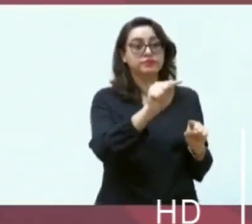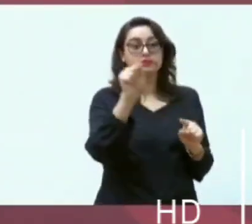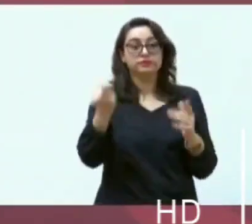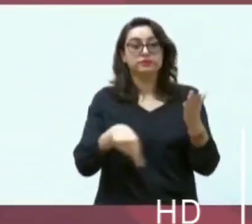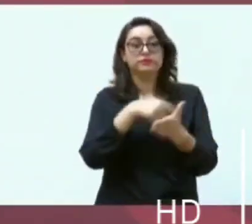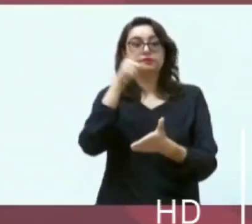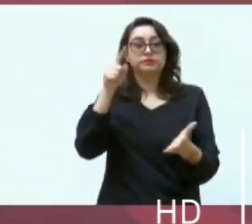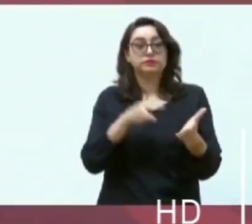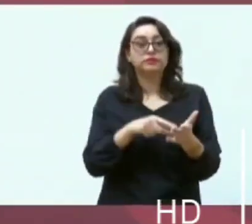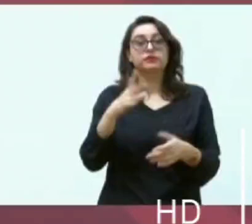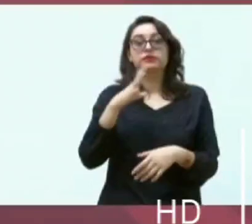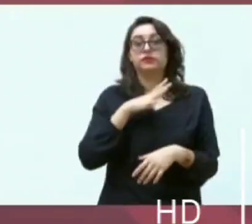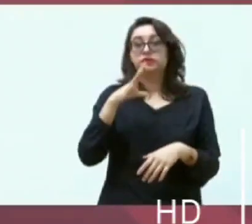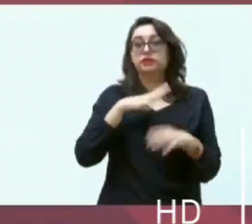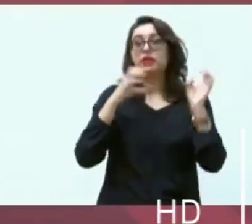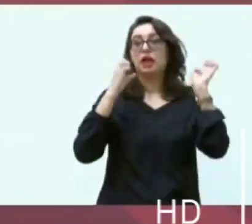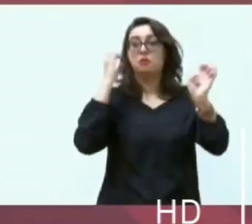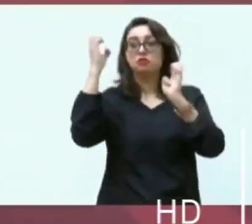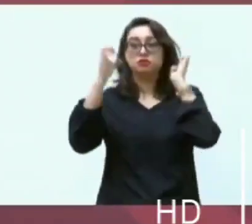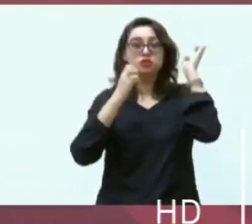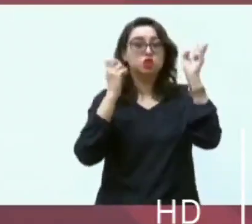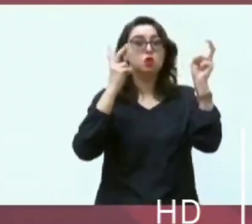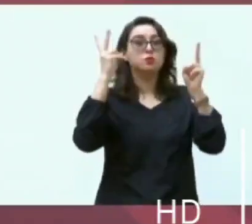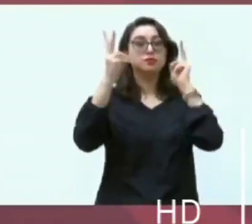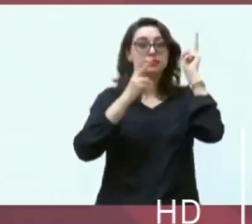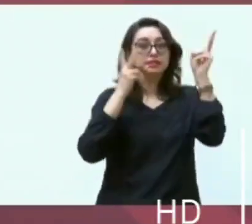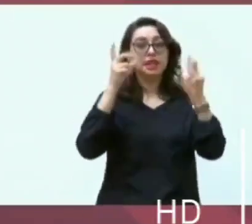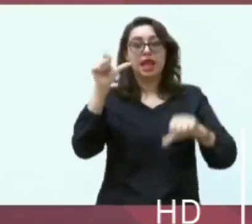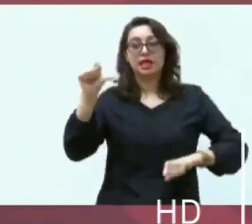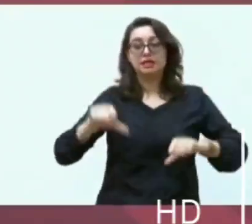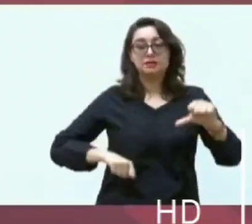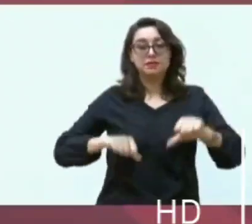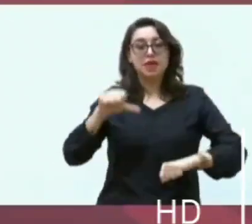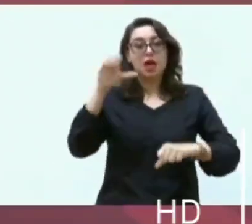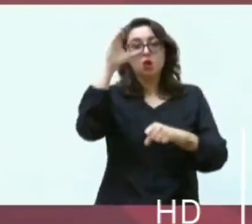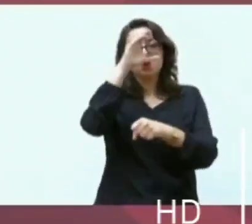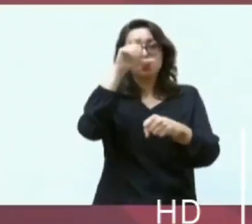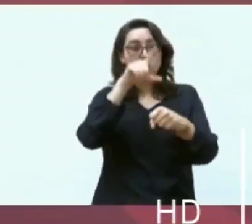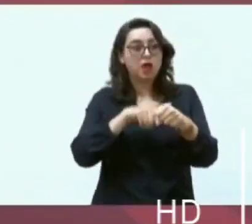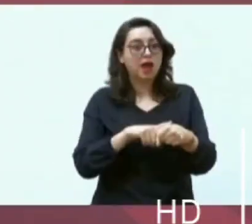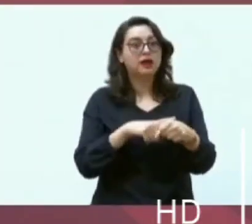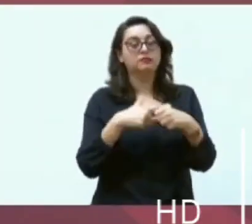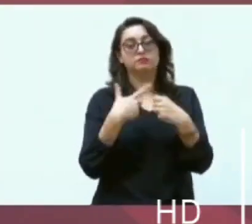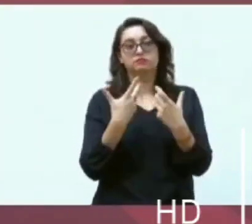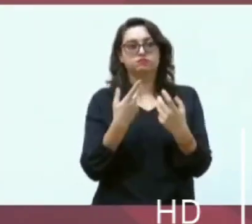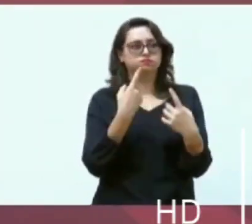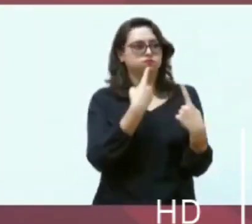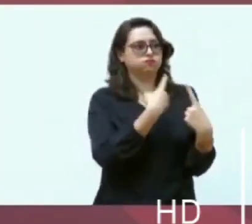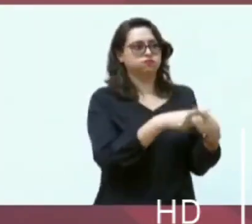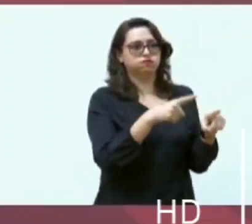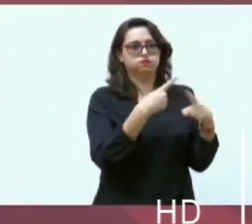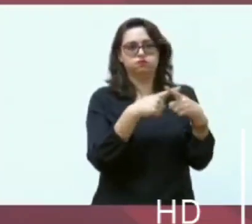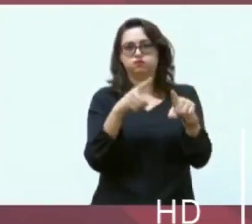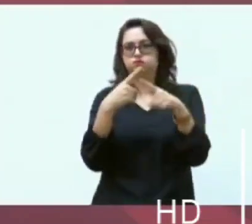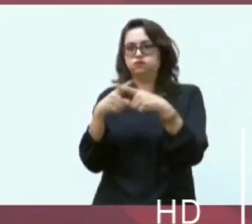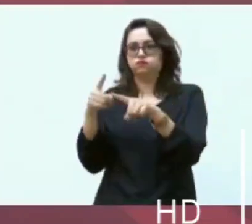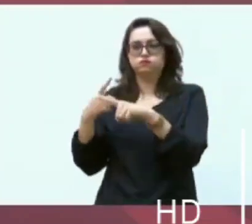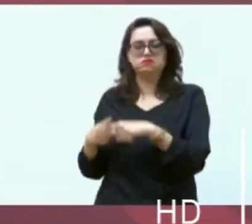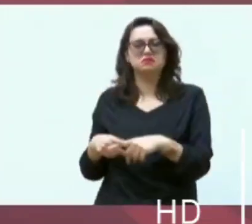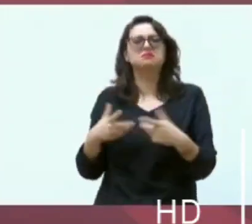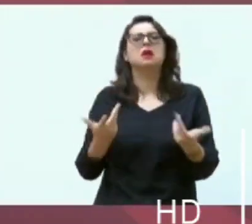exposiciones, visitas y actividades culturales de toda índole, porque ¿de qué nos sirve